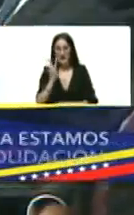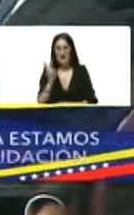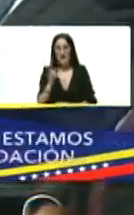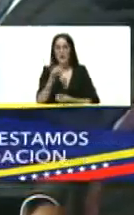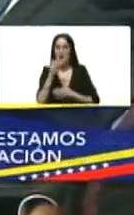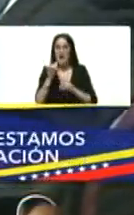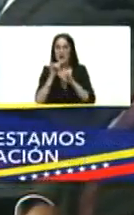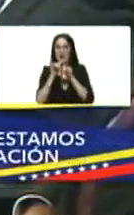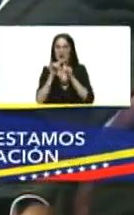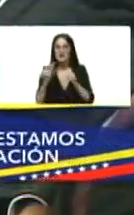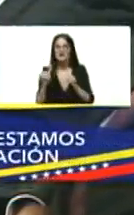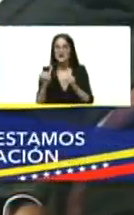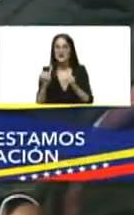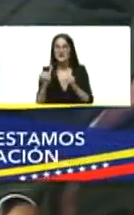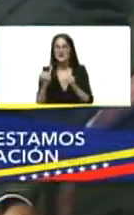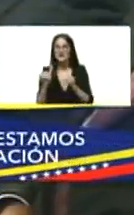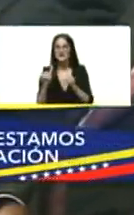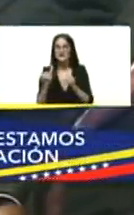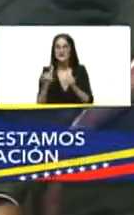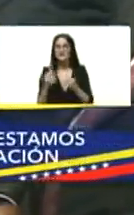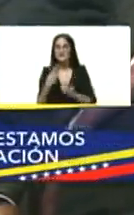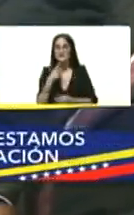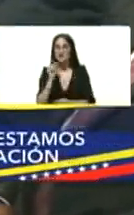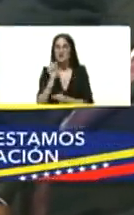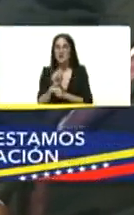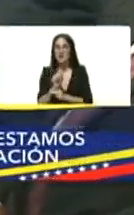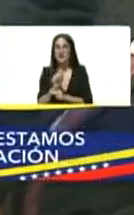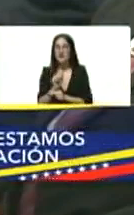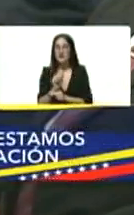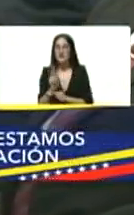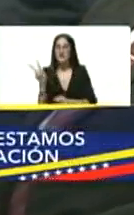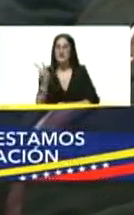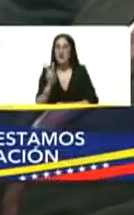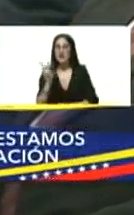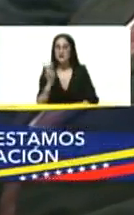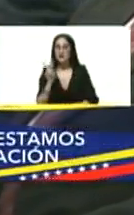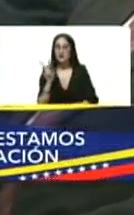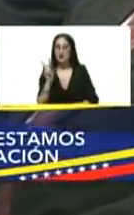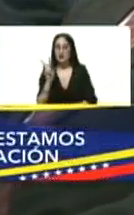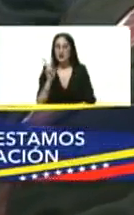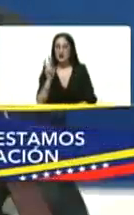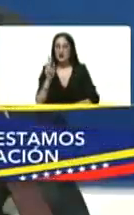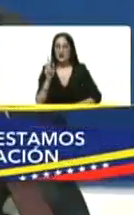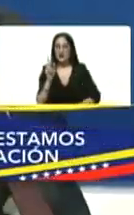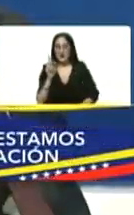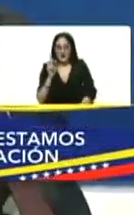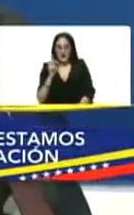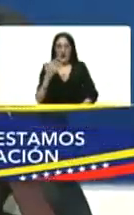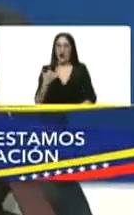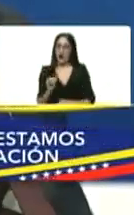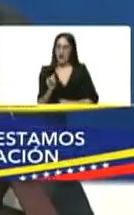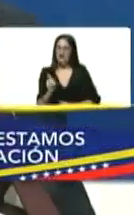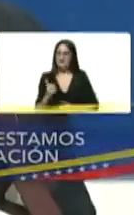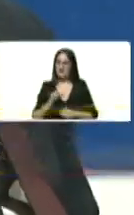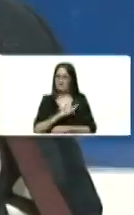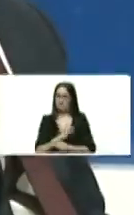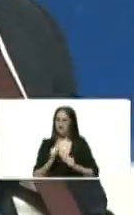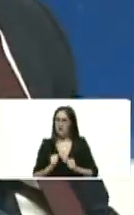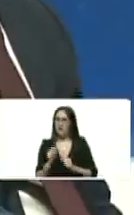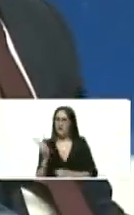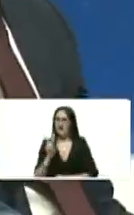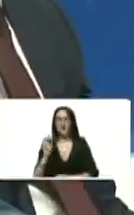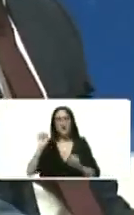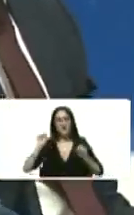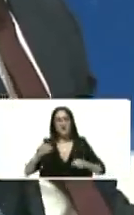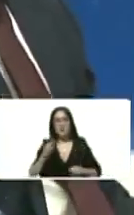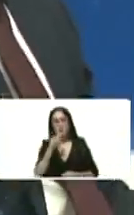buenas noticias que nos ha dado. Y les digo, Venezuela tiene con qué. Venezuela sí se